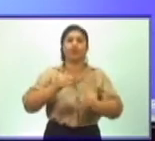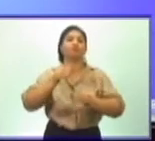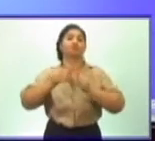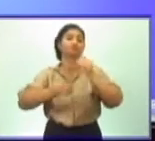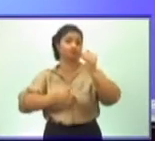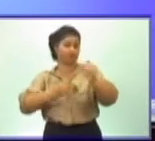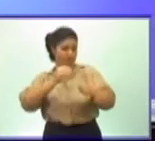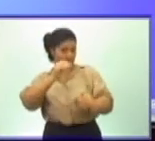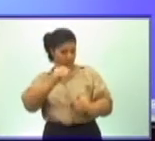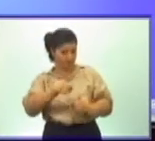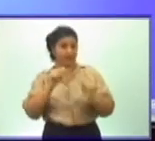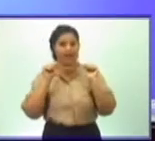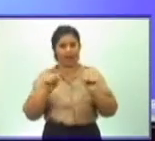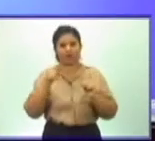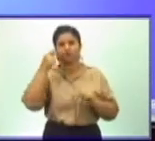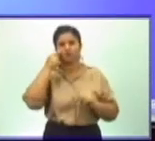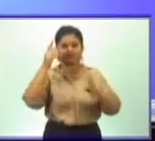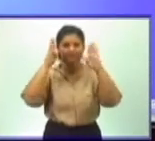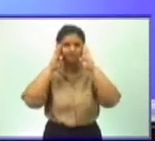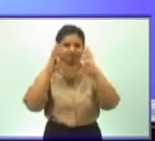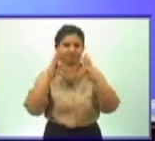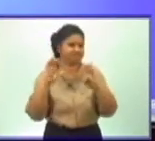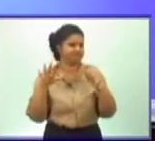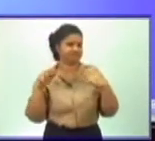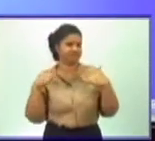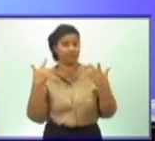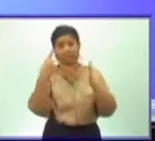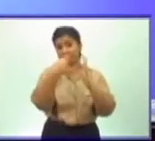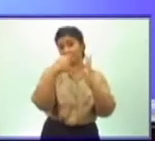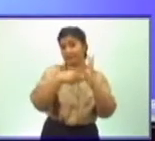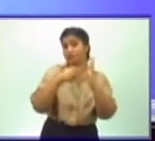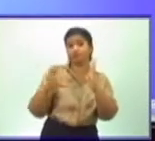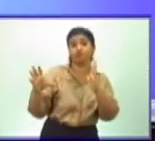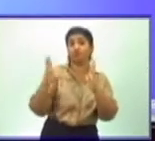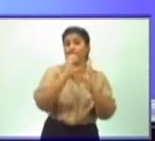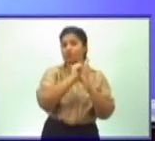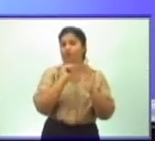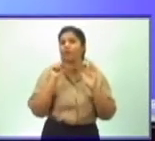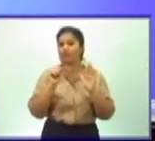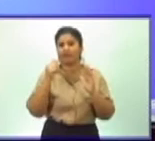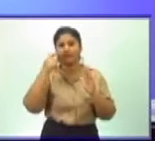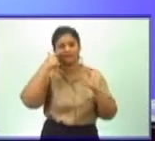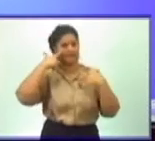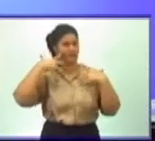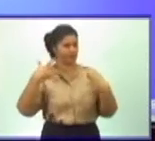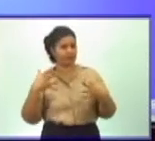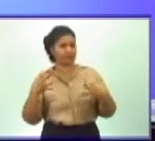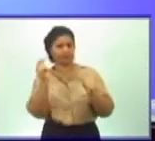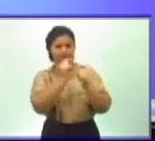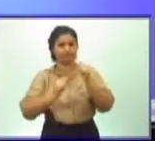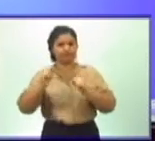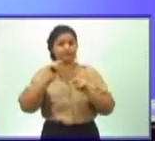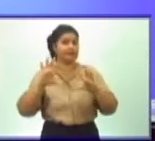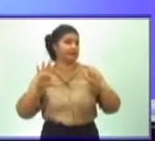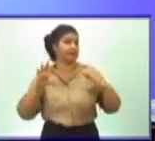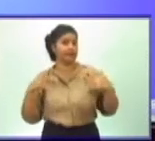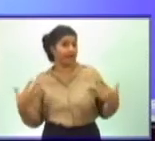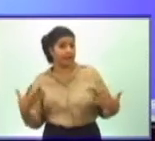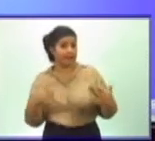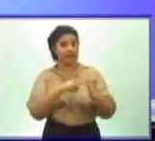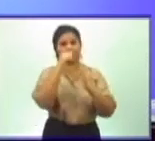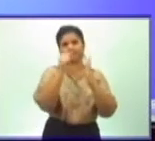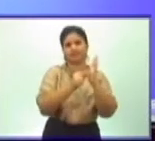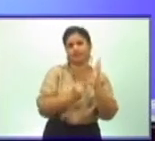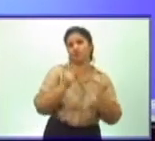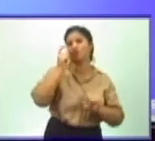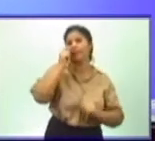en todos estos elementos y fundamentalmente en la caracterización de Tartufo para al final de la clase llegar a una conclusión. La